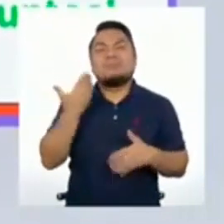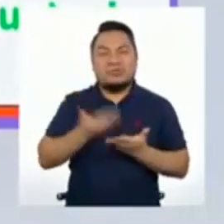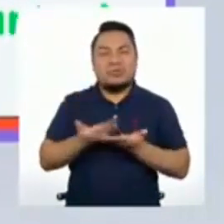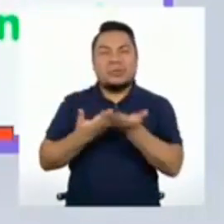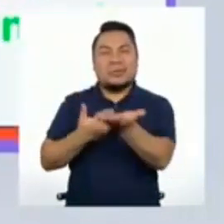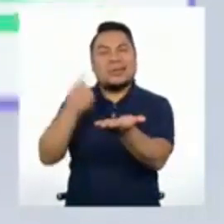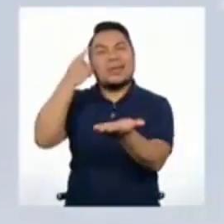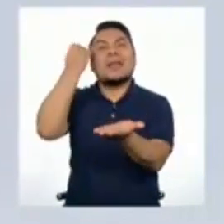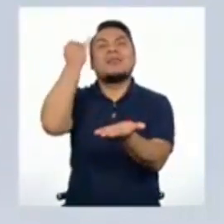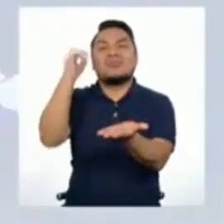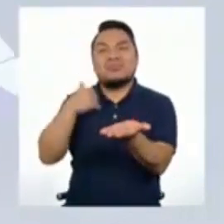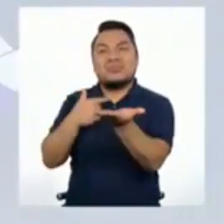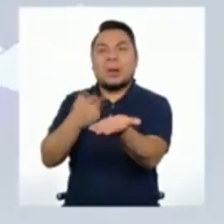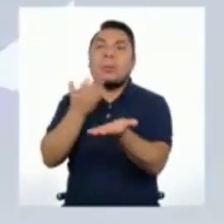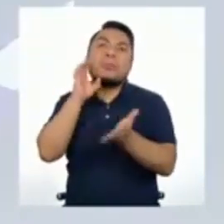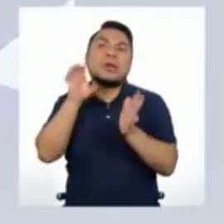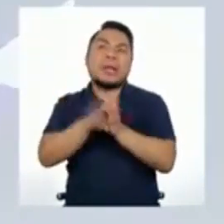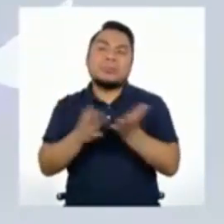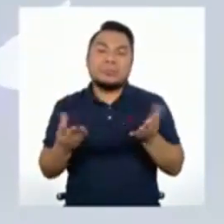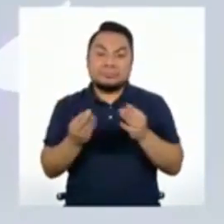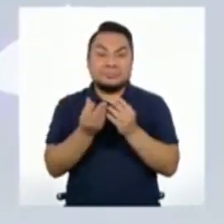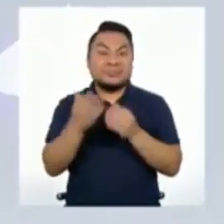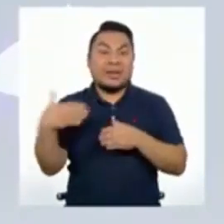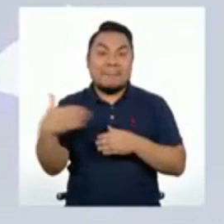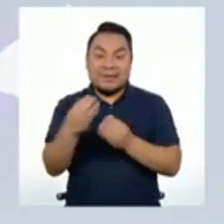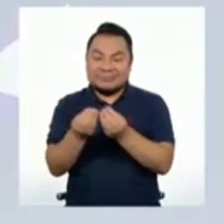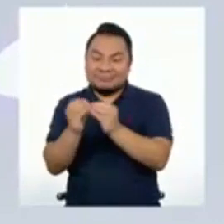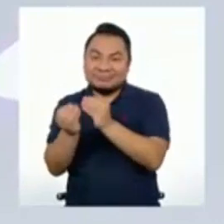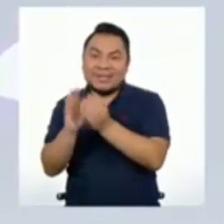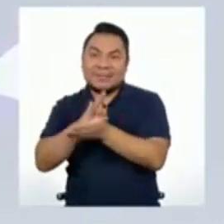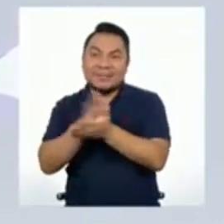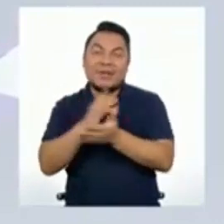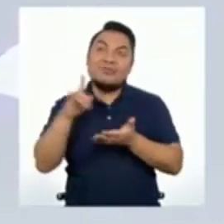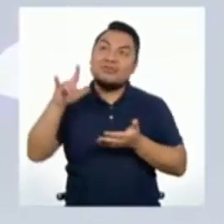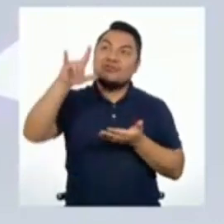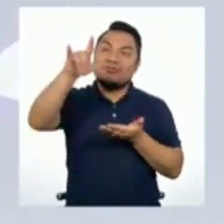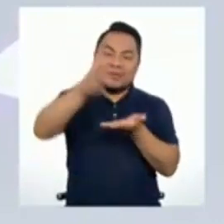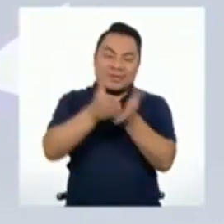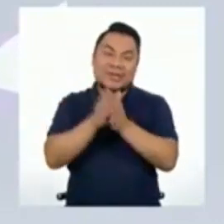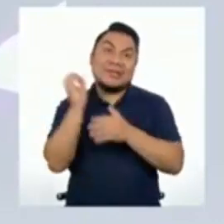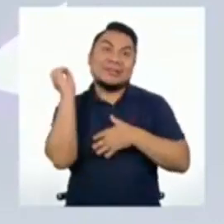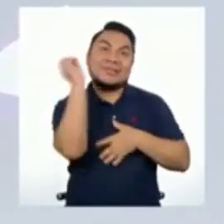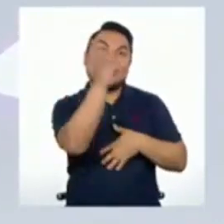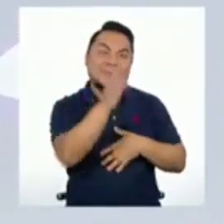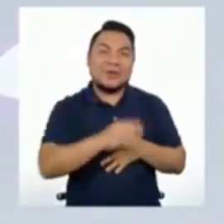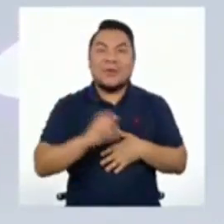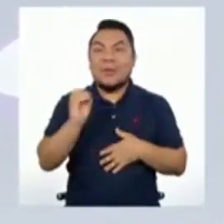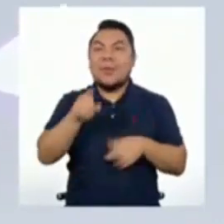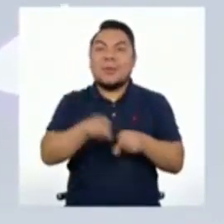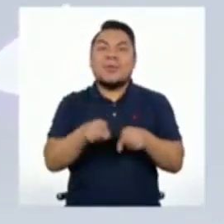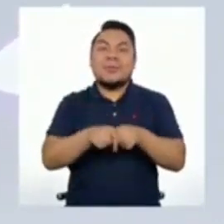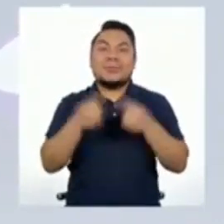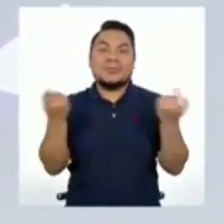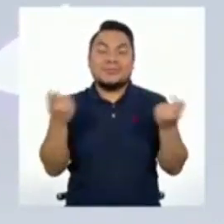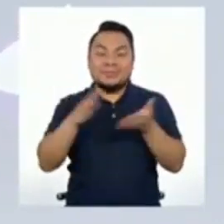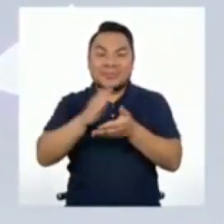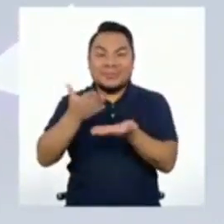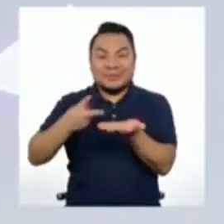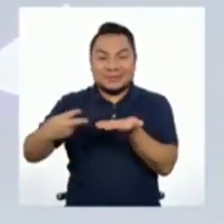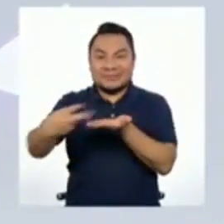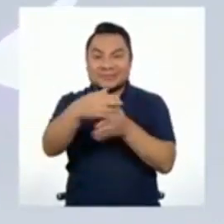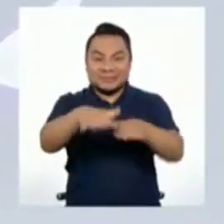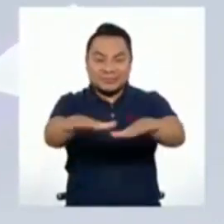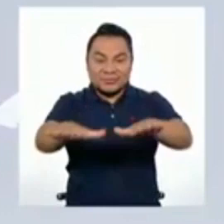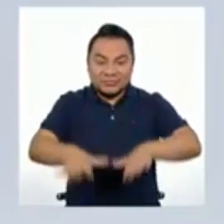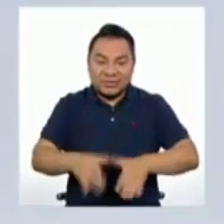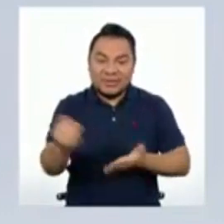muy entretenidas. Hacer barcos de papel, hacer un avioncito con palitos de helado, hacer un mundo en cartones que ya no